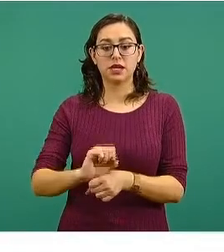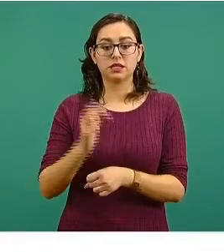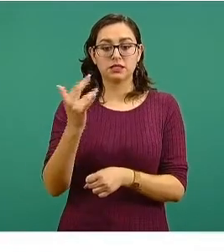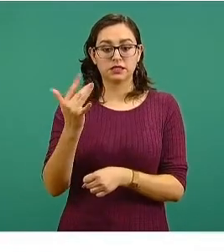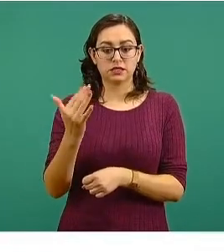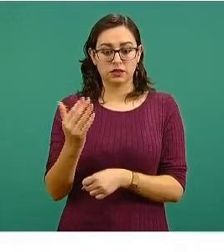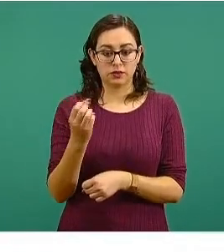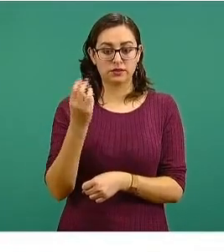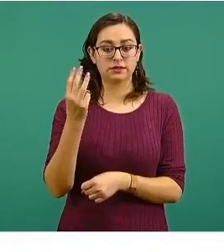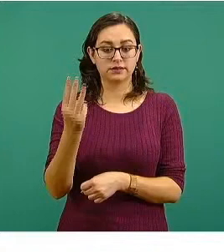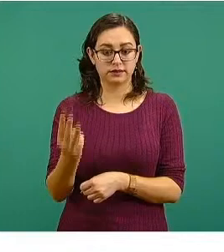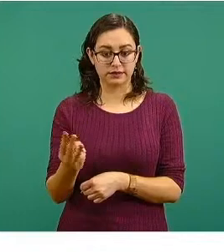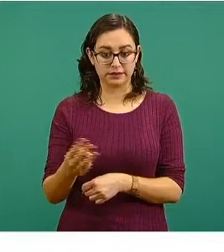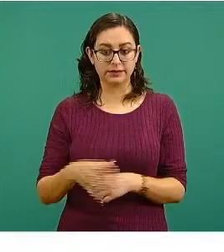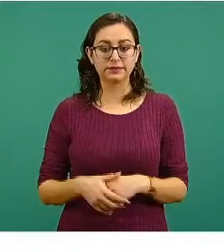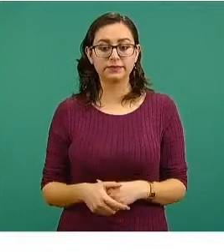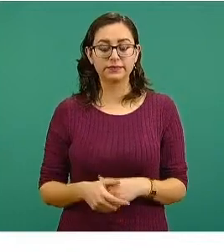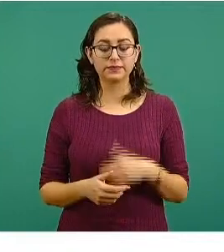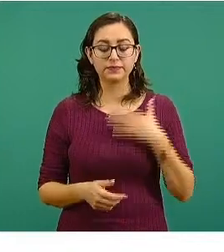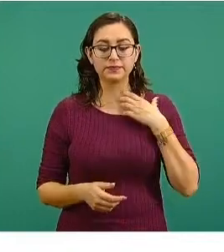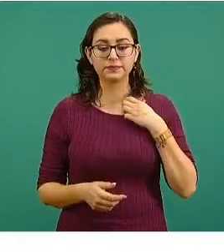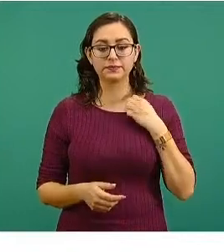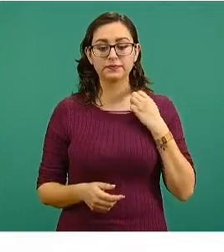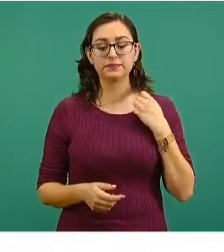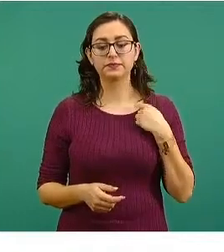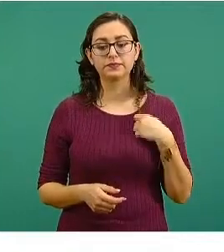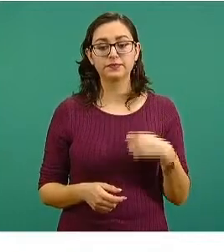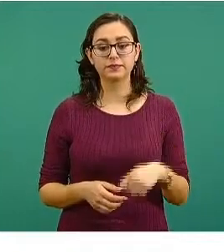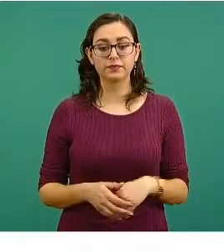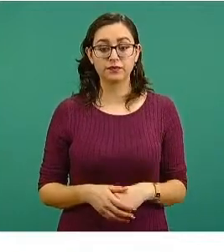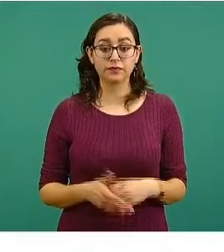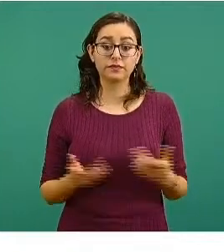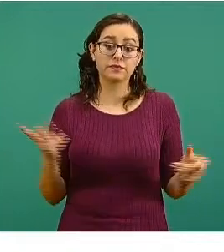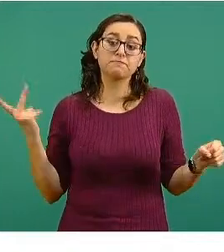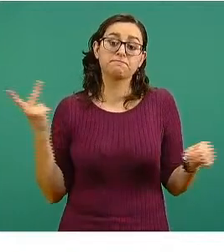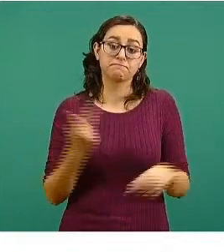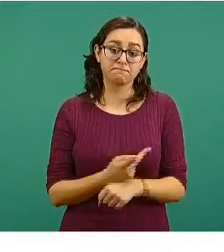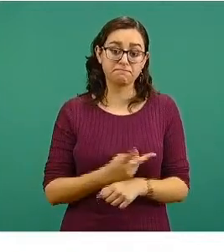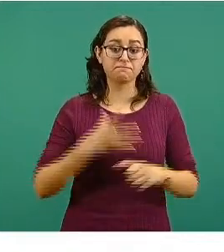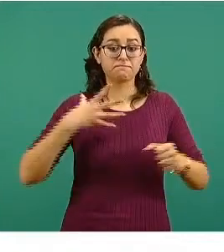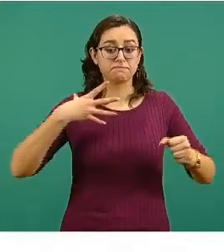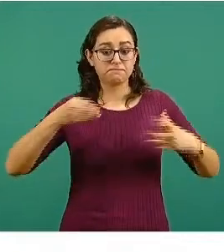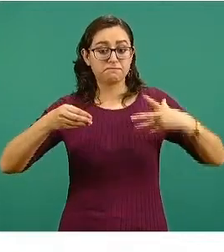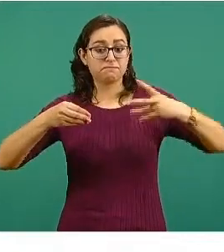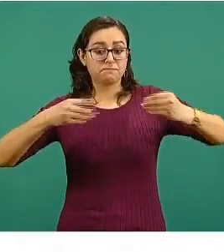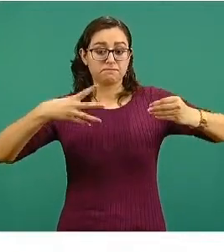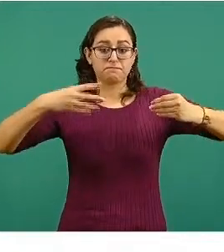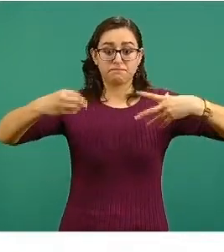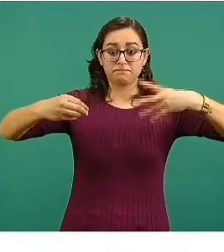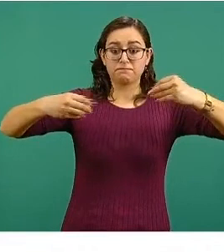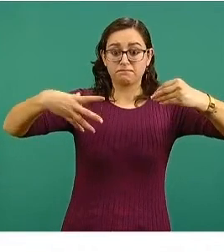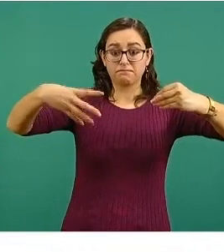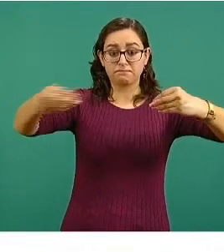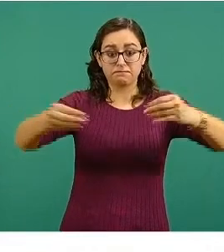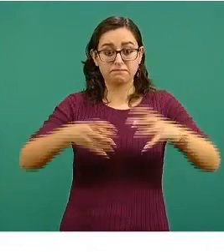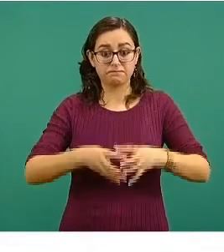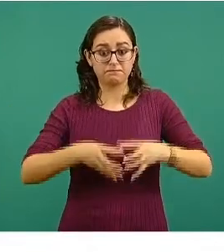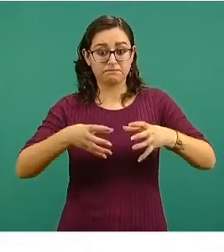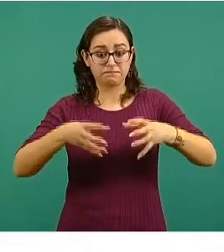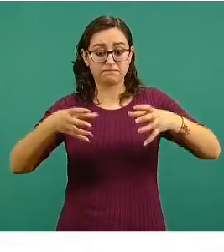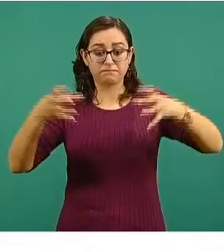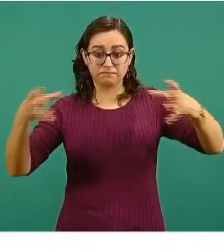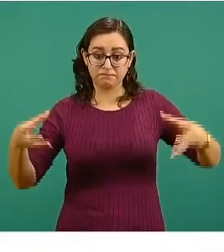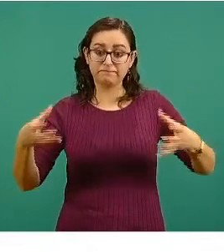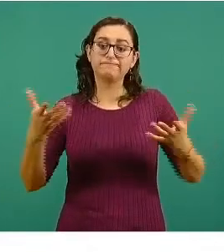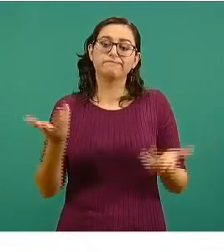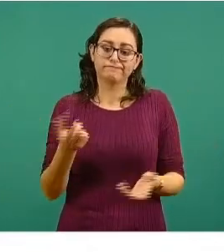mientras uno va encontrando más casos, la actividad viral se incrementa, también desafortunadamente el